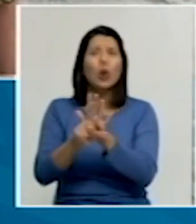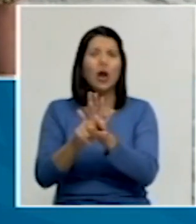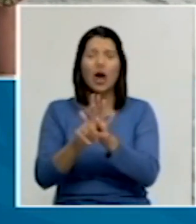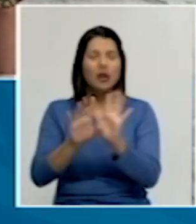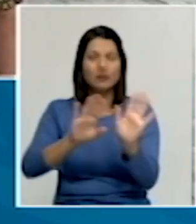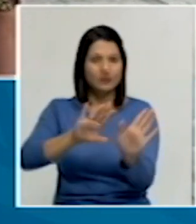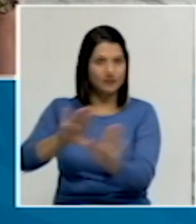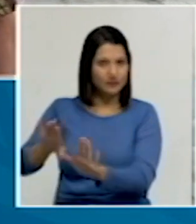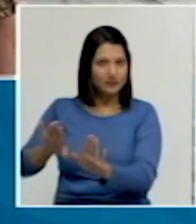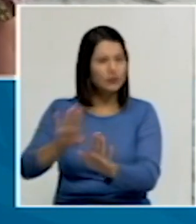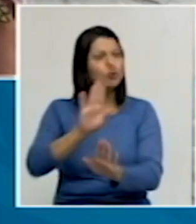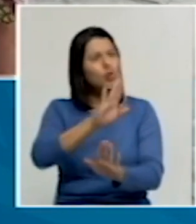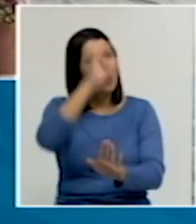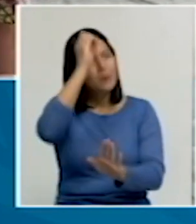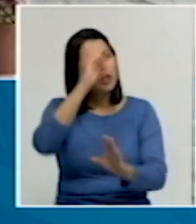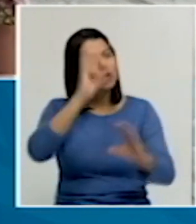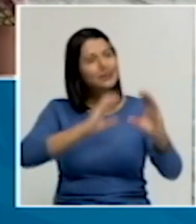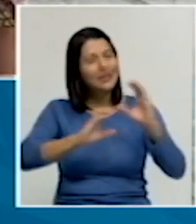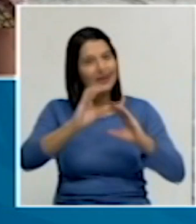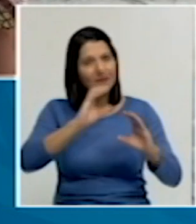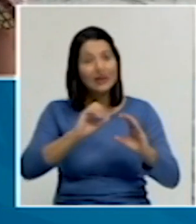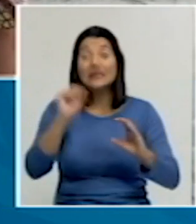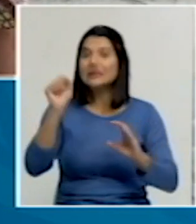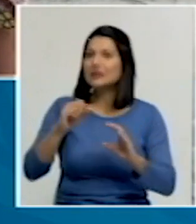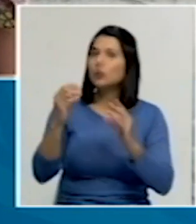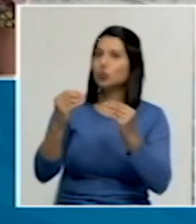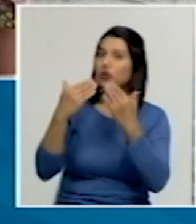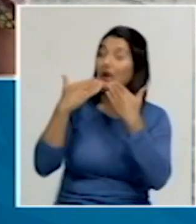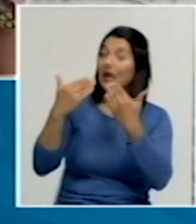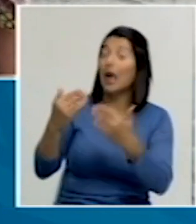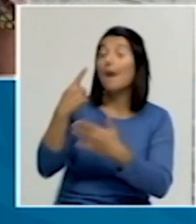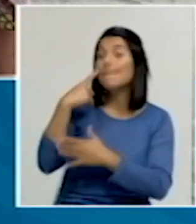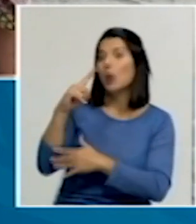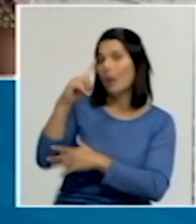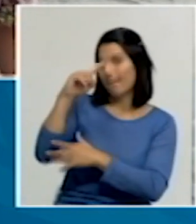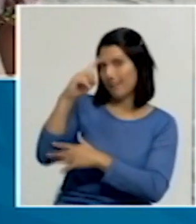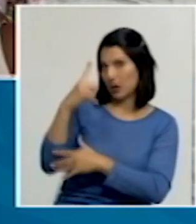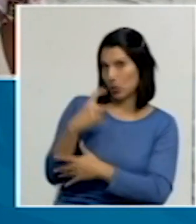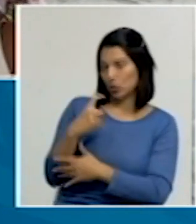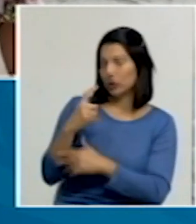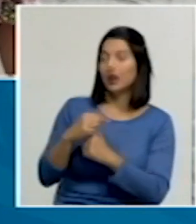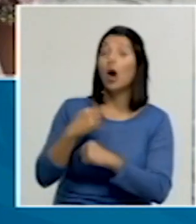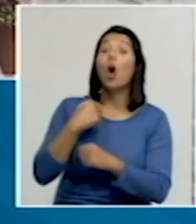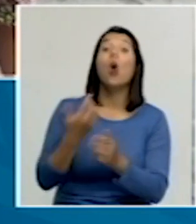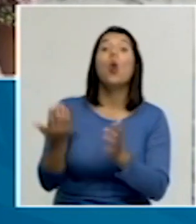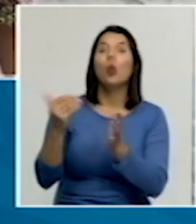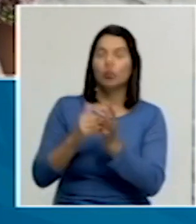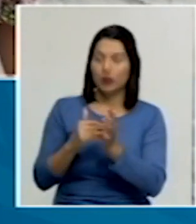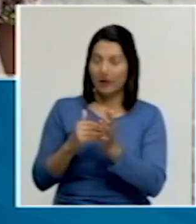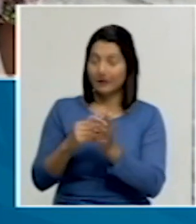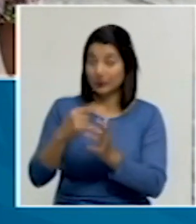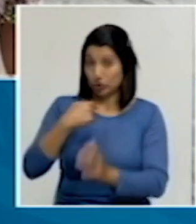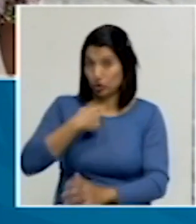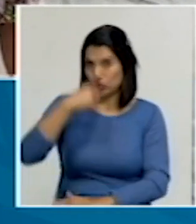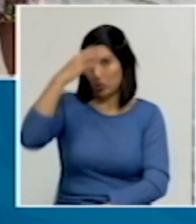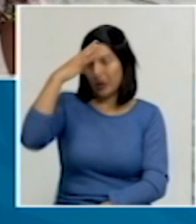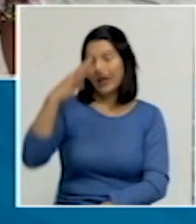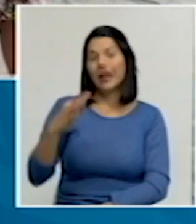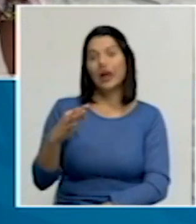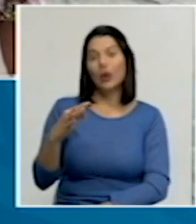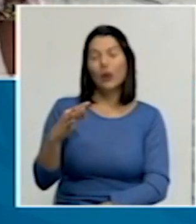directriz? Sí, muchísimas gracias por la pregunta. De nuevo, aquí, y creo que